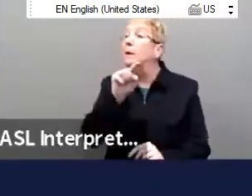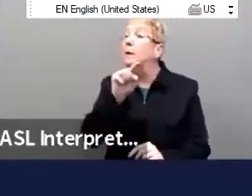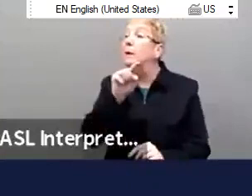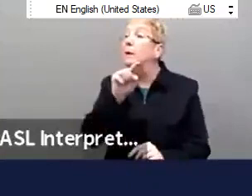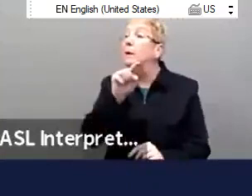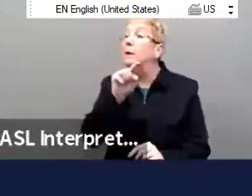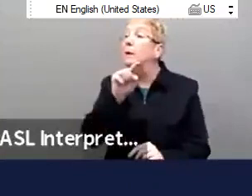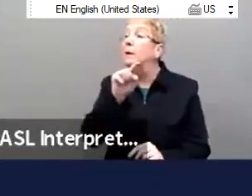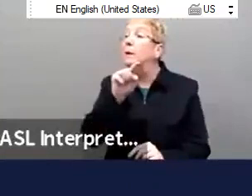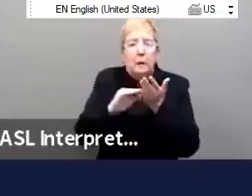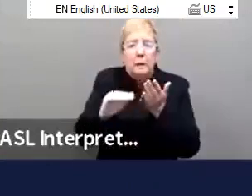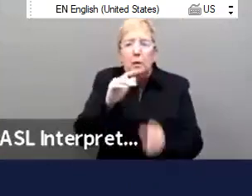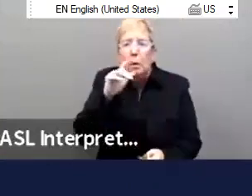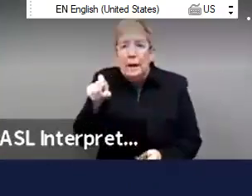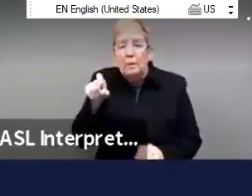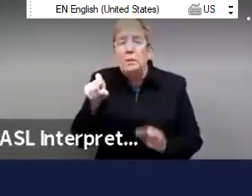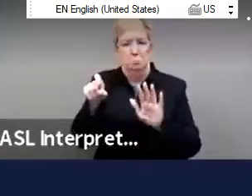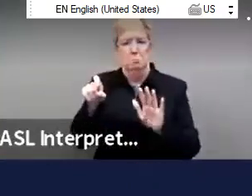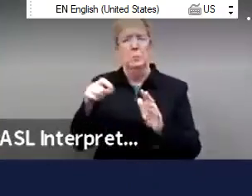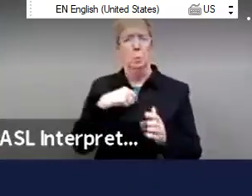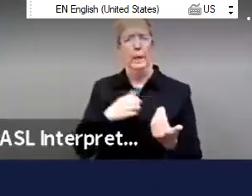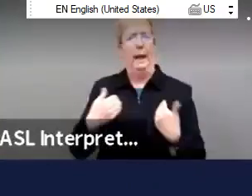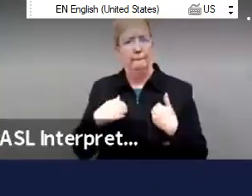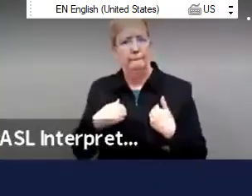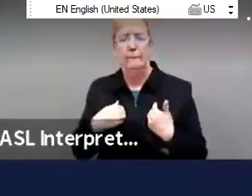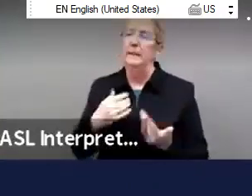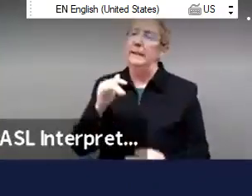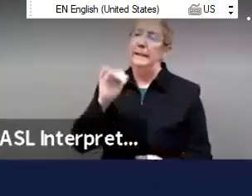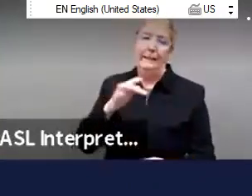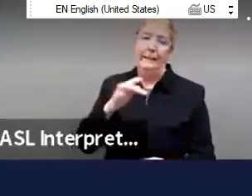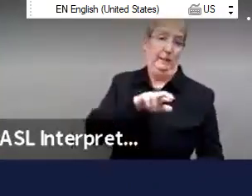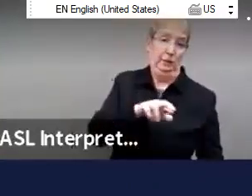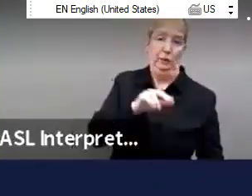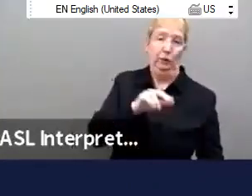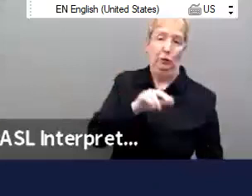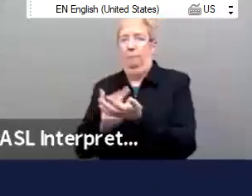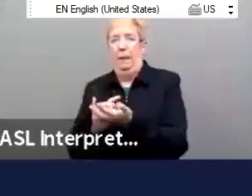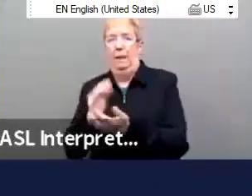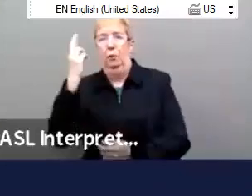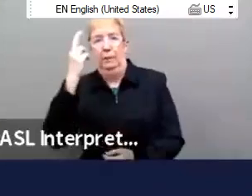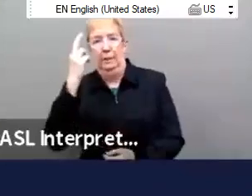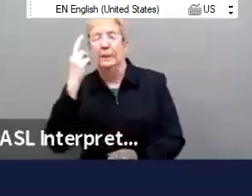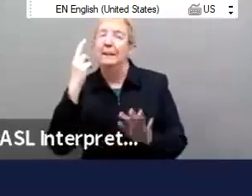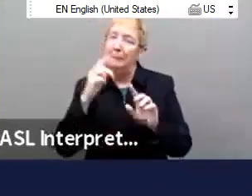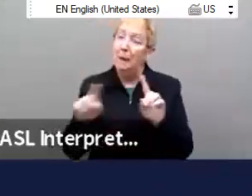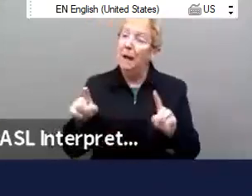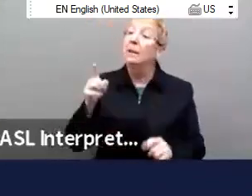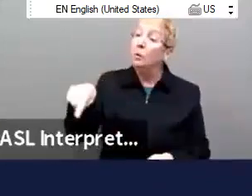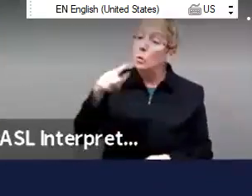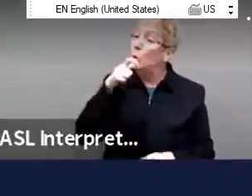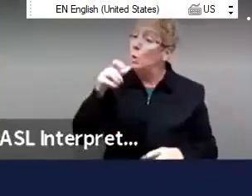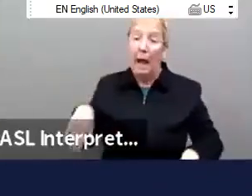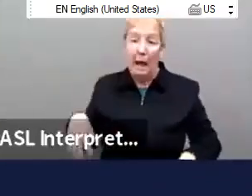han recibido las 2 dosis de las vacunas que requieren 2 dosis. Y por supuesto, los trabajadores